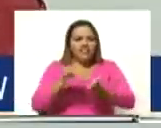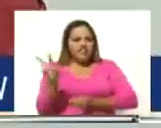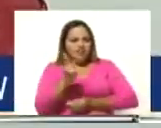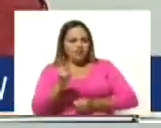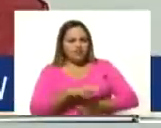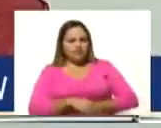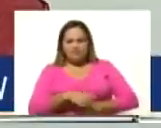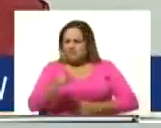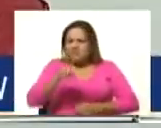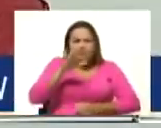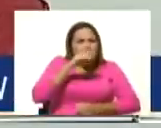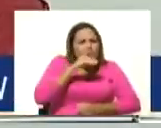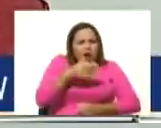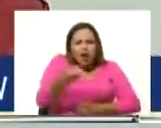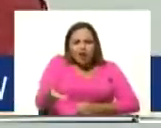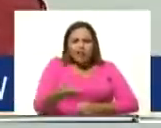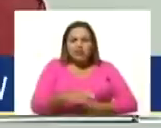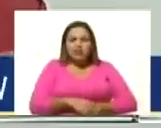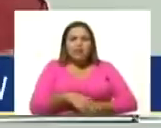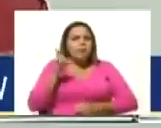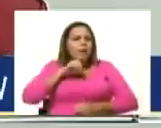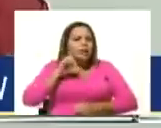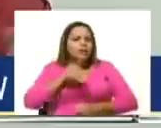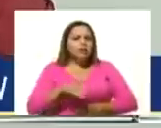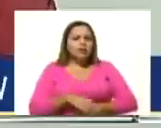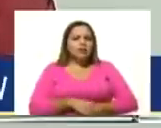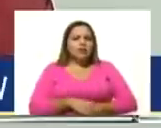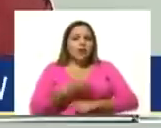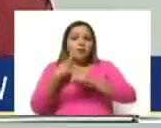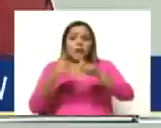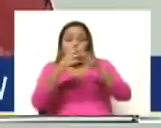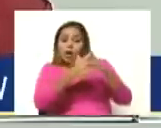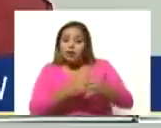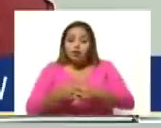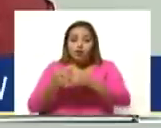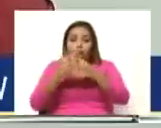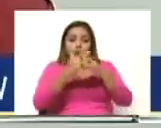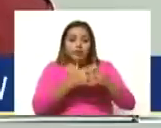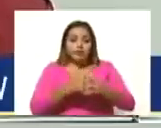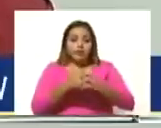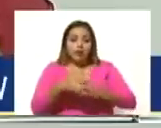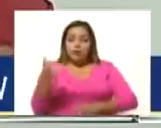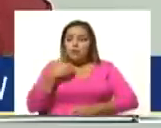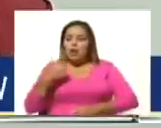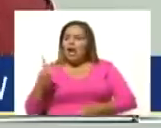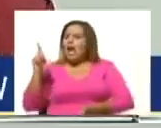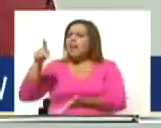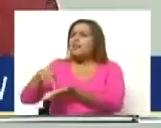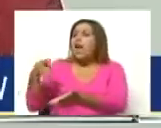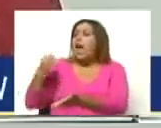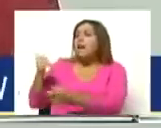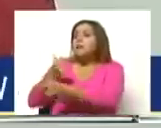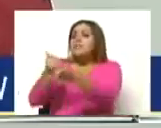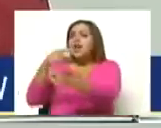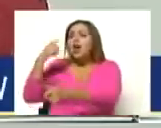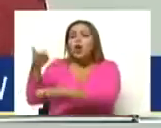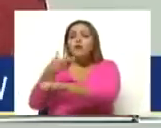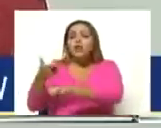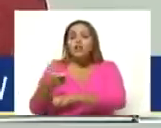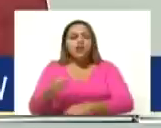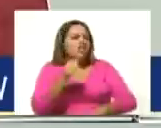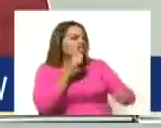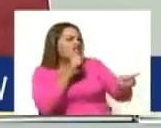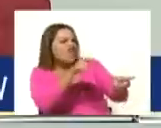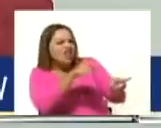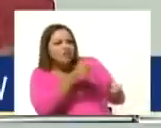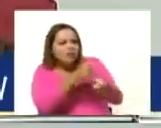O sea, no existe. Lo que pasa es que en Estados Unidos llegaron, cualquiera llegaba, me están persiguiendo, ¿quién? No sé, yo veo la sombra